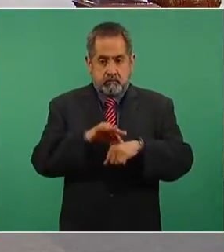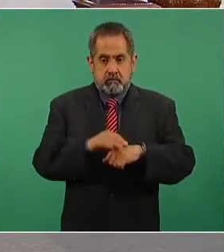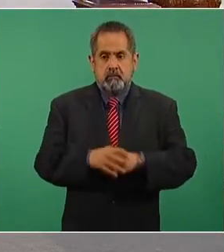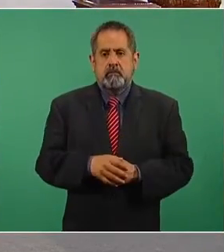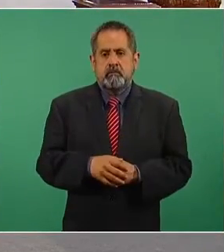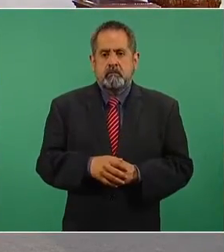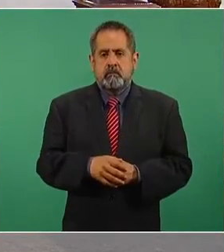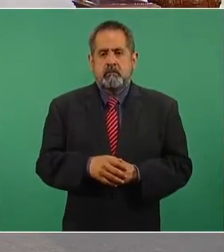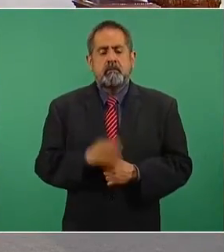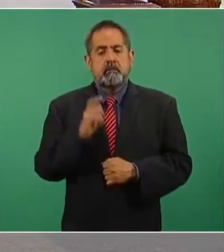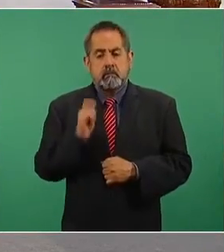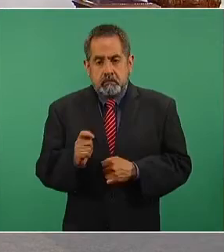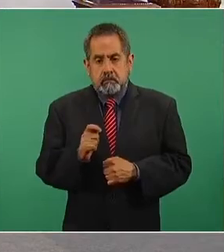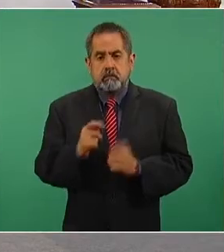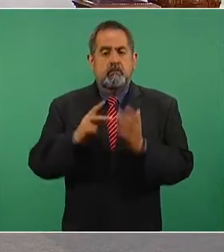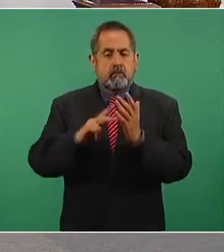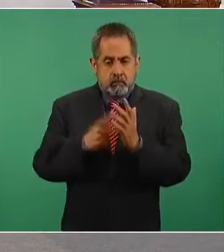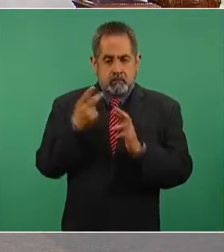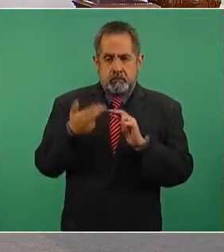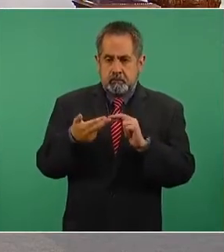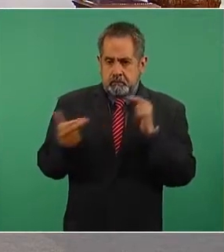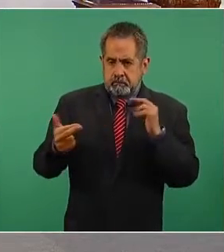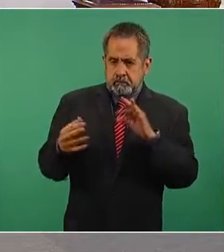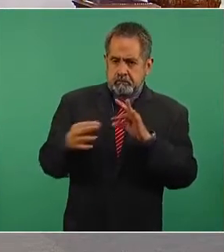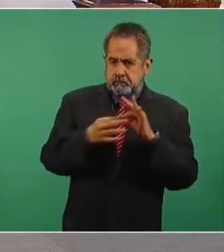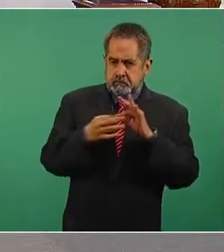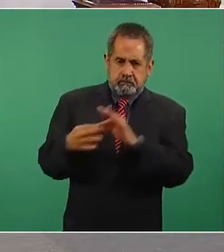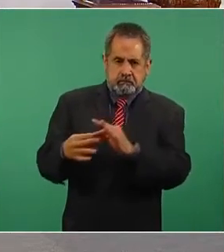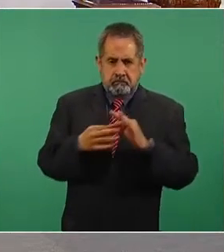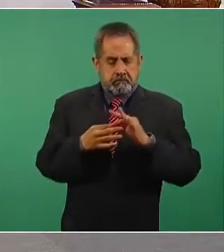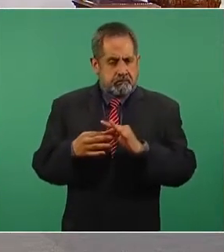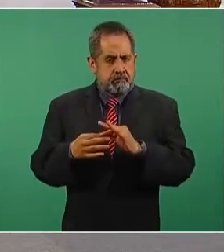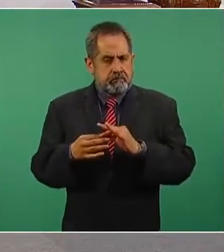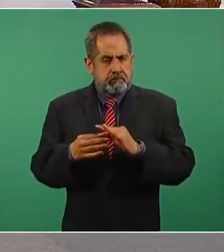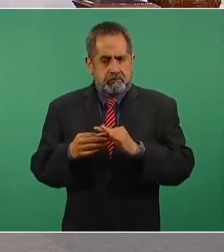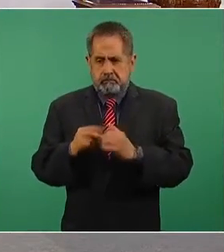significa restablecer nuestras relaciones entre países.